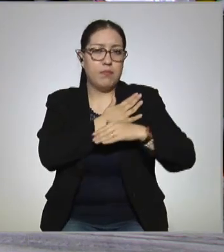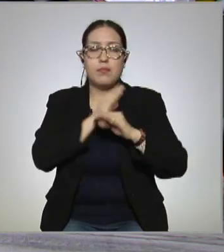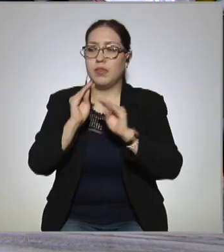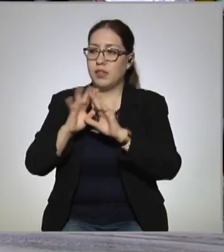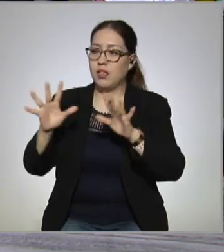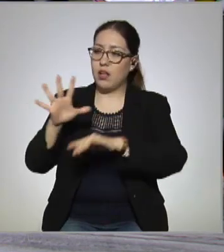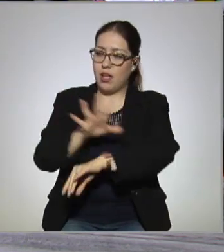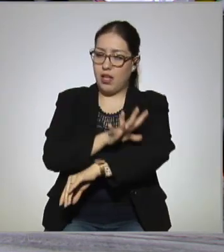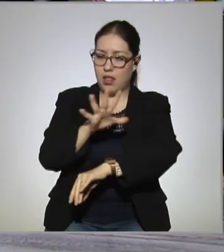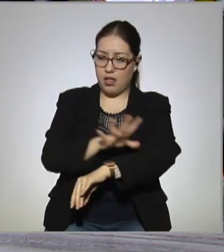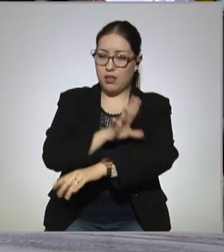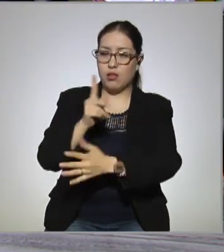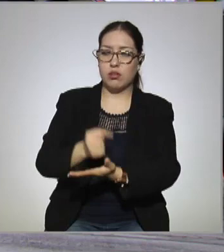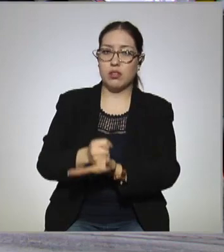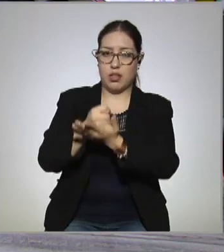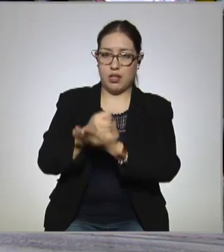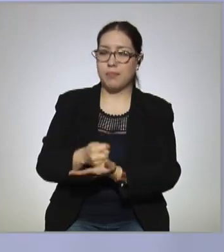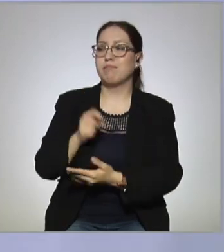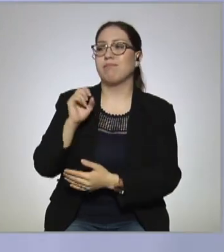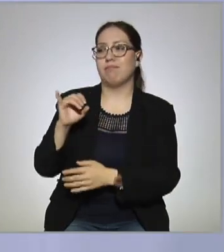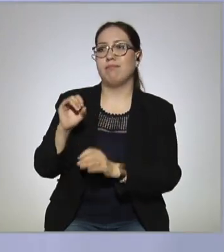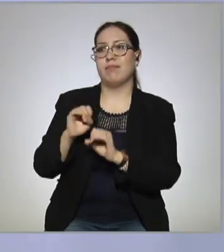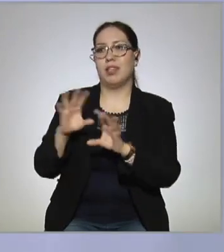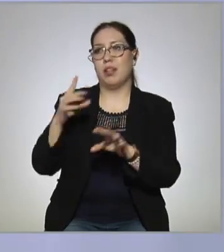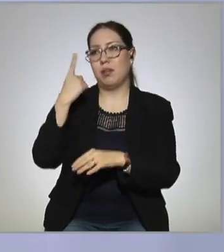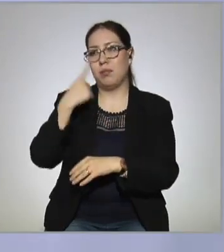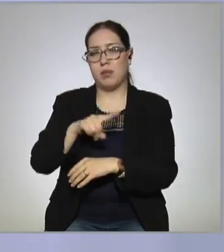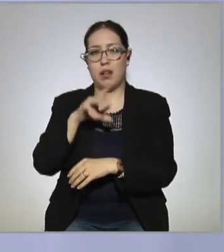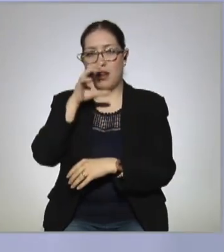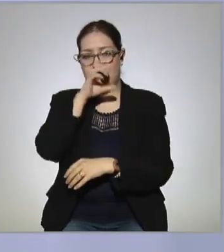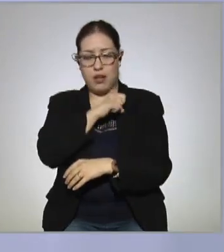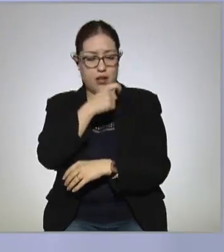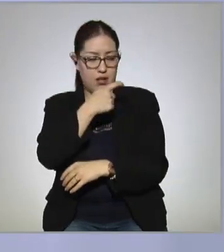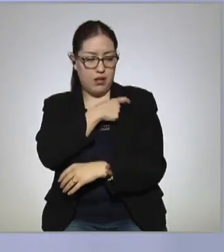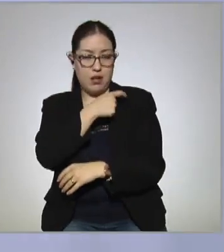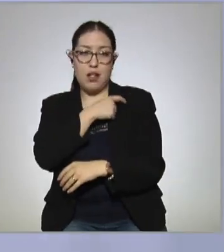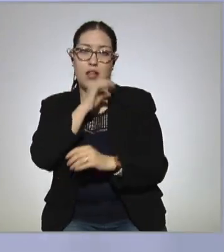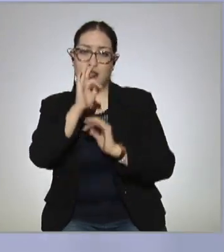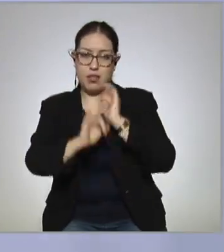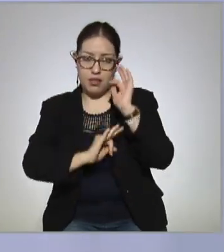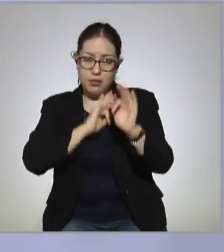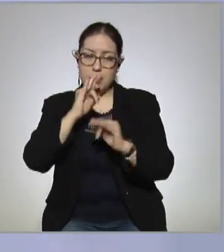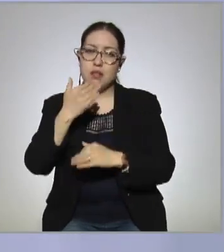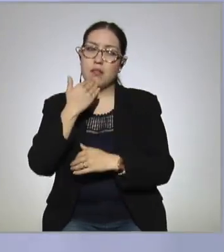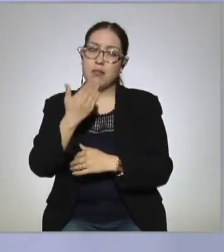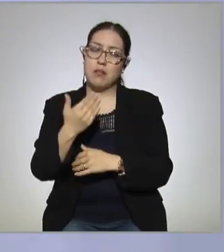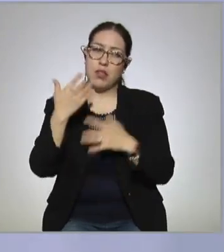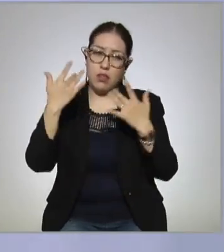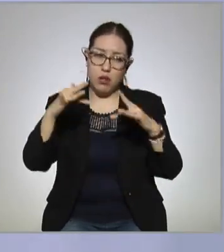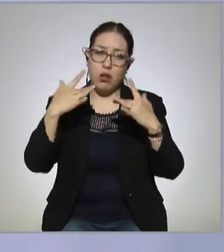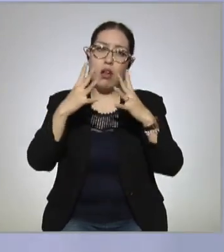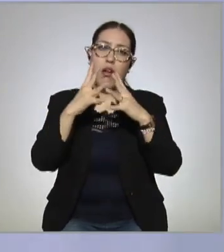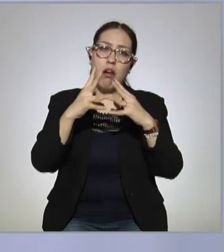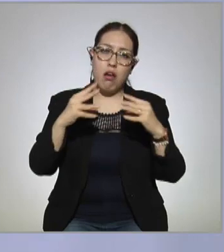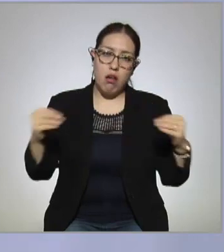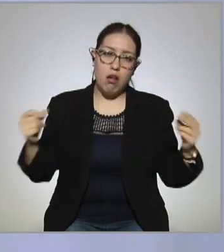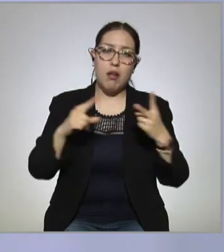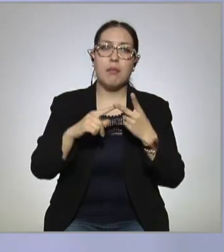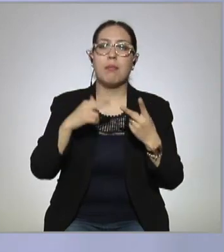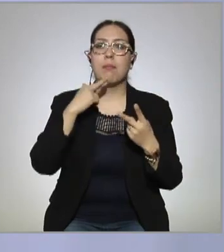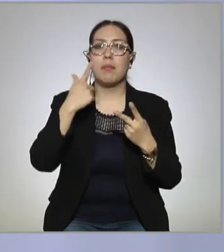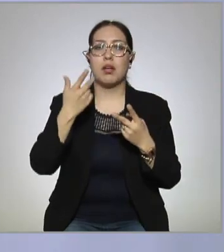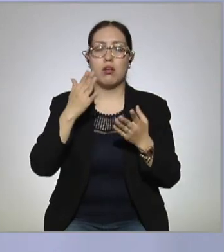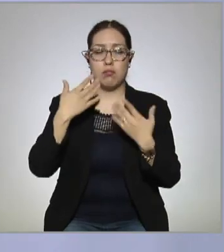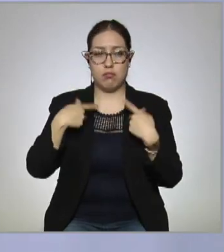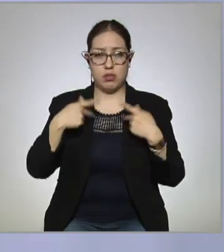supuesto. Sobre todo a eso iba como vehículos para mantener el tratamiento en sí mismo, ¿no? Bajar el dolor, maximizar la potencia muscular, mejorar la postura